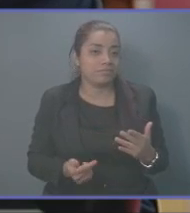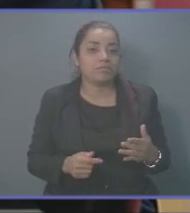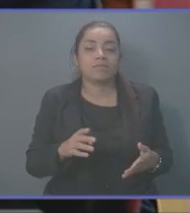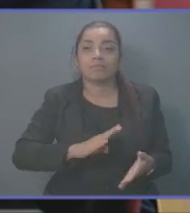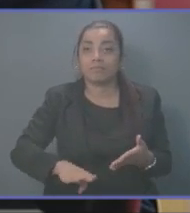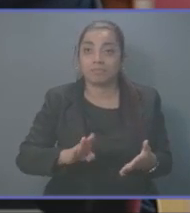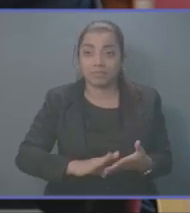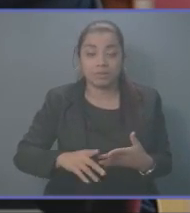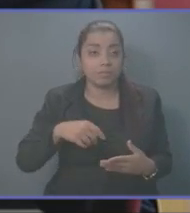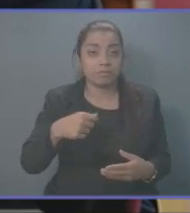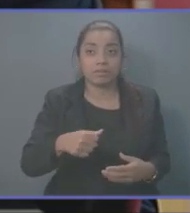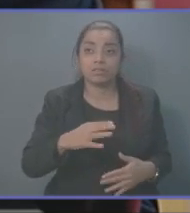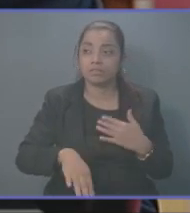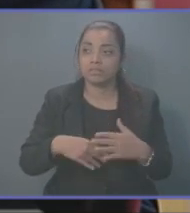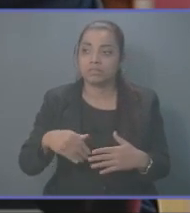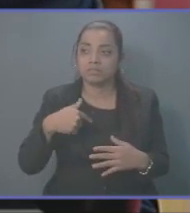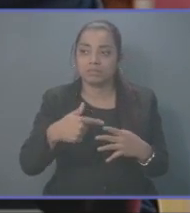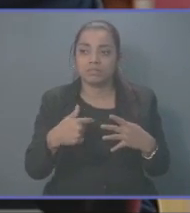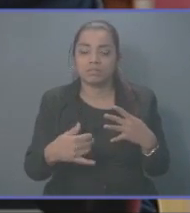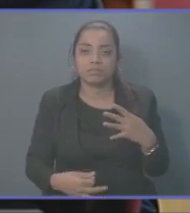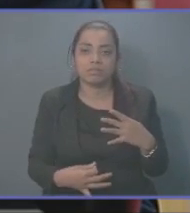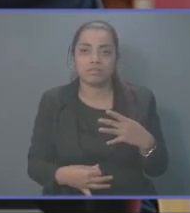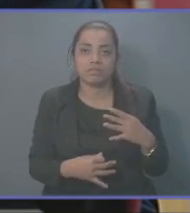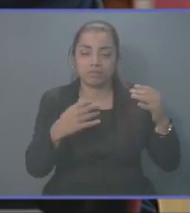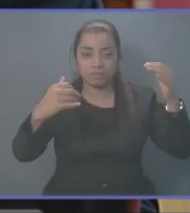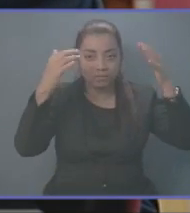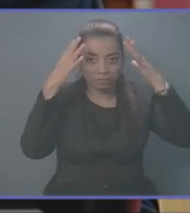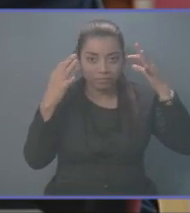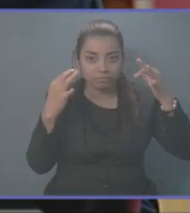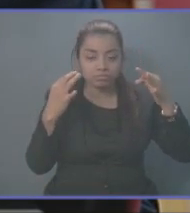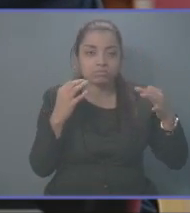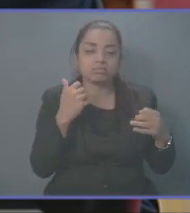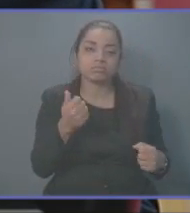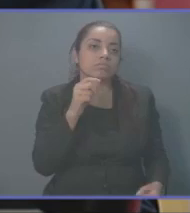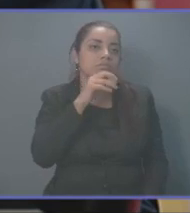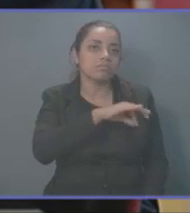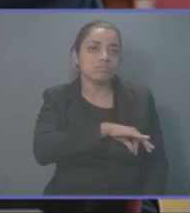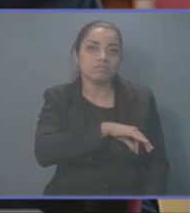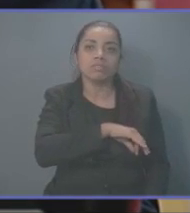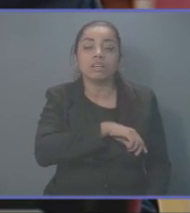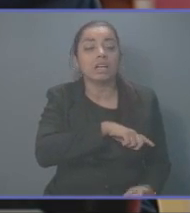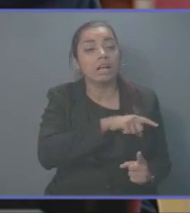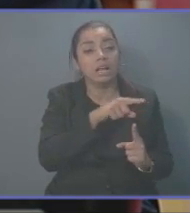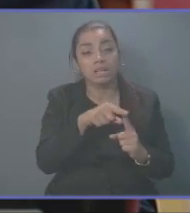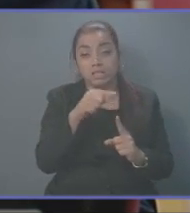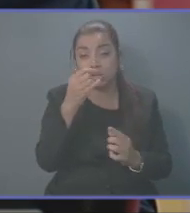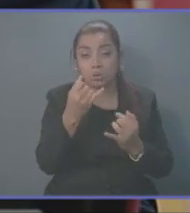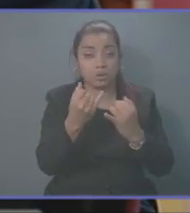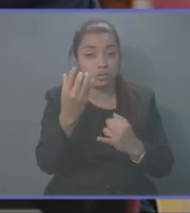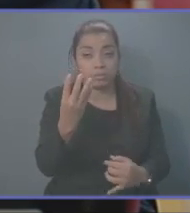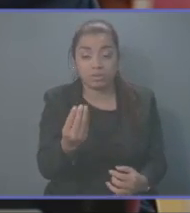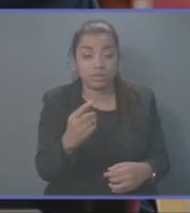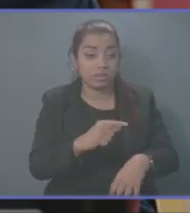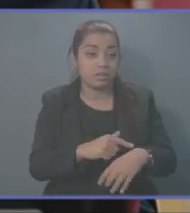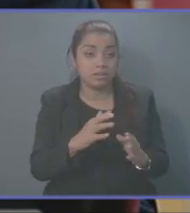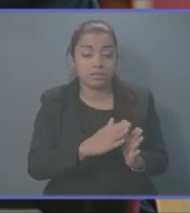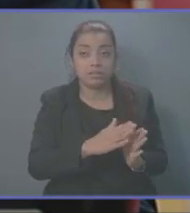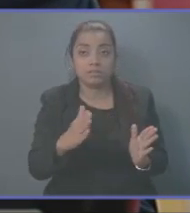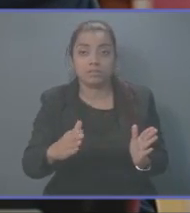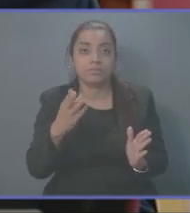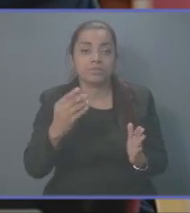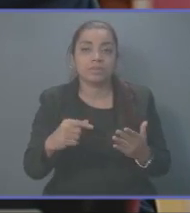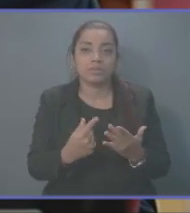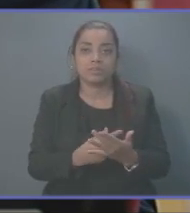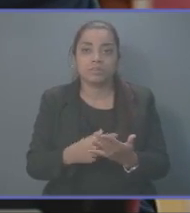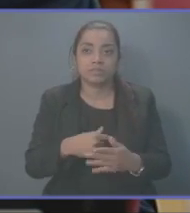realicen con posterioridad a la vigencia del presente decreto gozarán de los beneficios hasta el último día hábil del plazo otorgado previamente por la Dirección